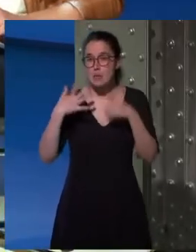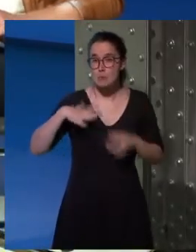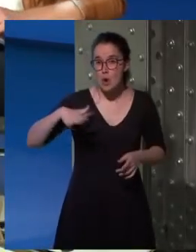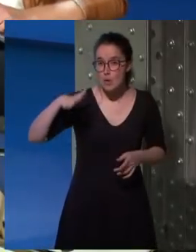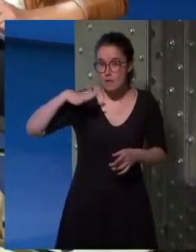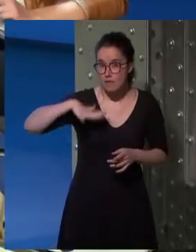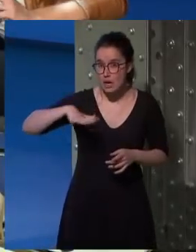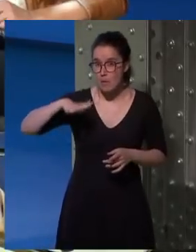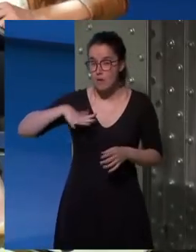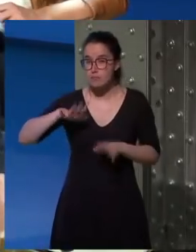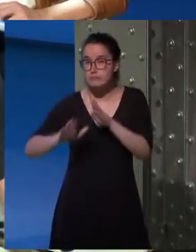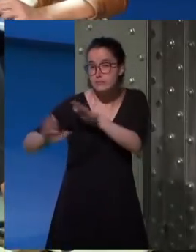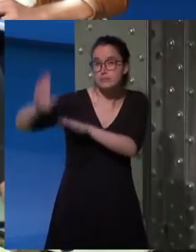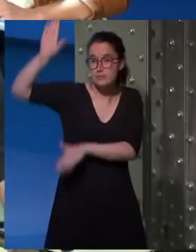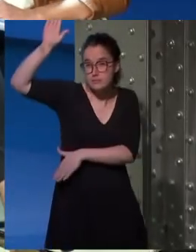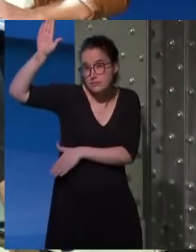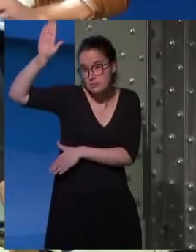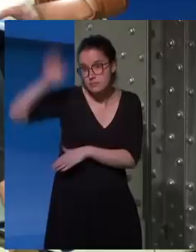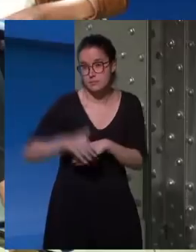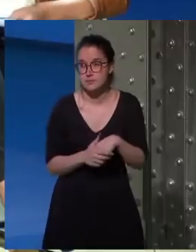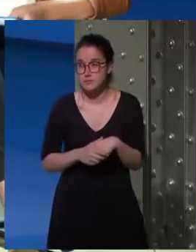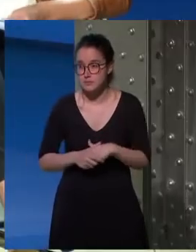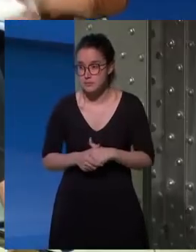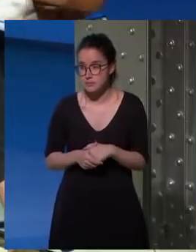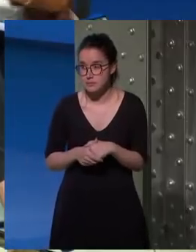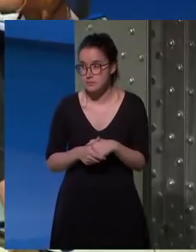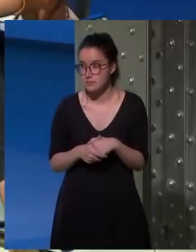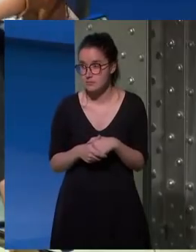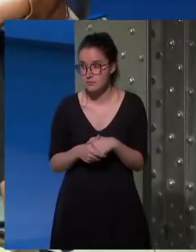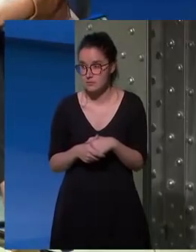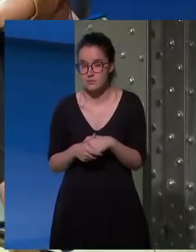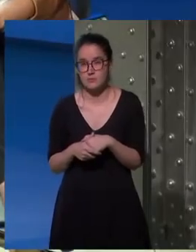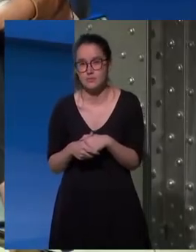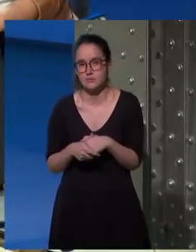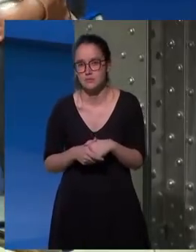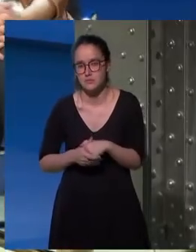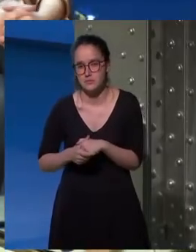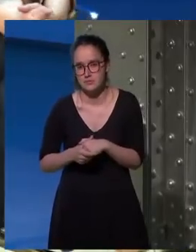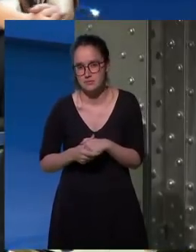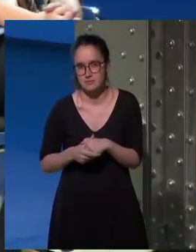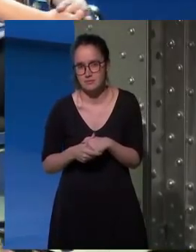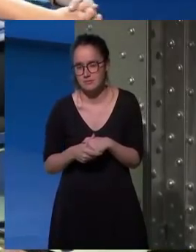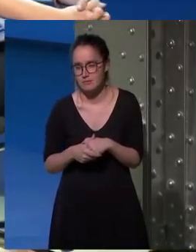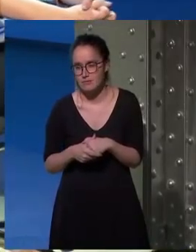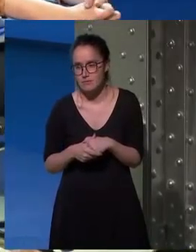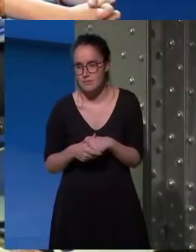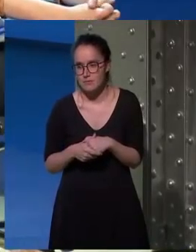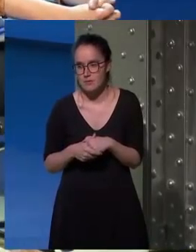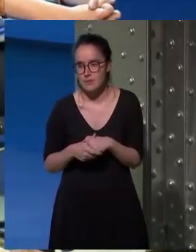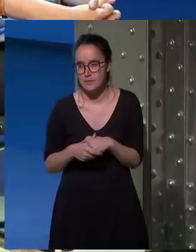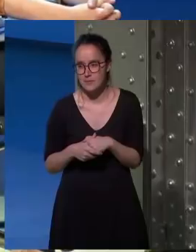favor, levanten manos para saber... Bueno, pues mira, ahí, ya.